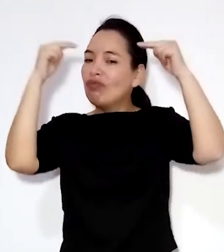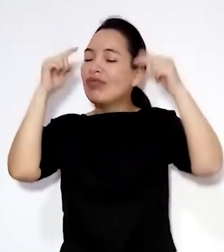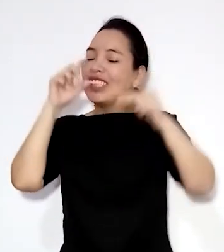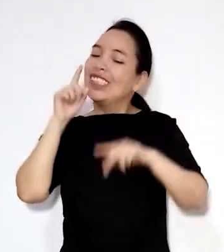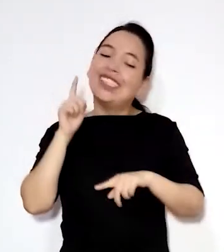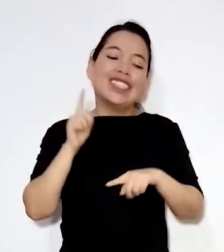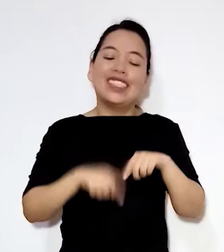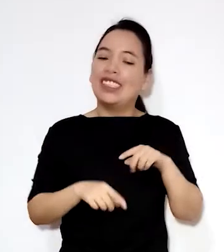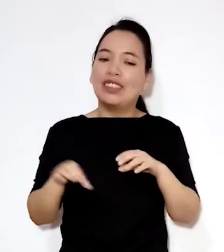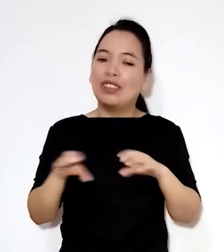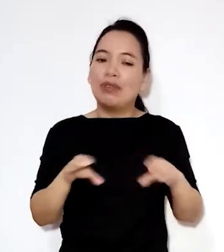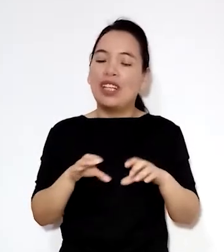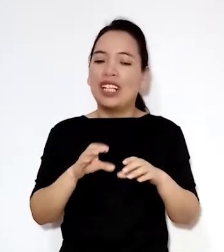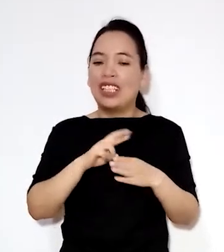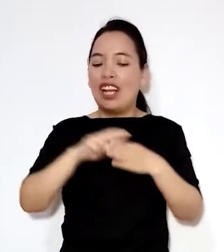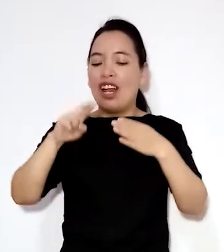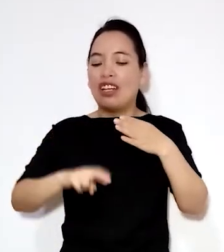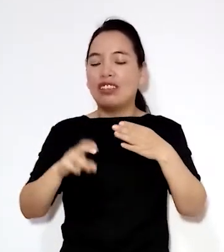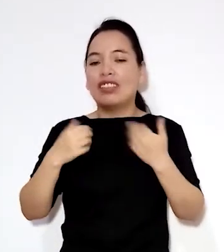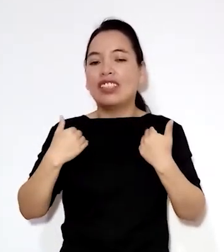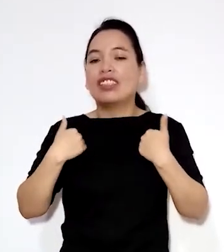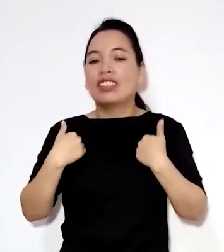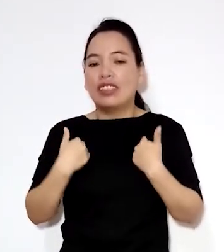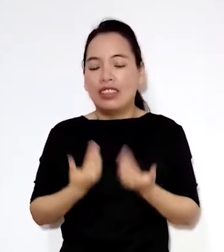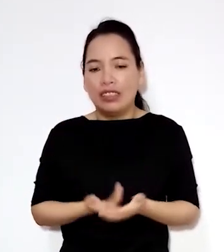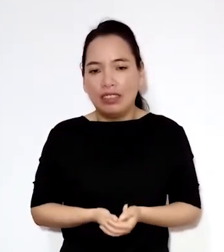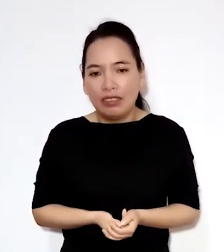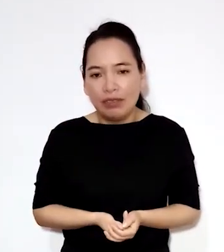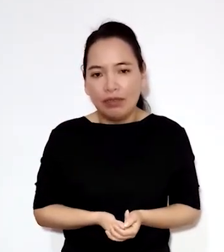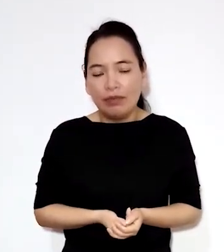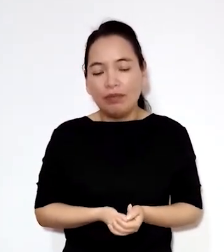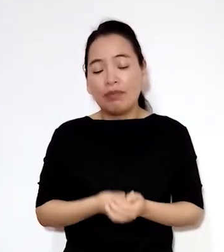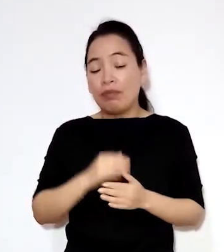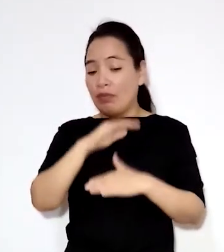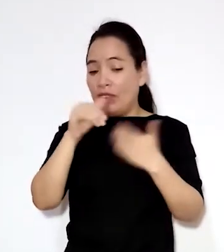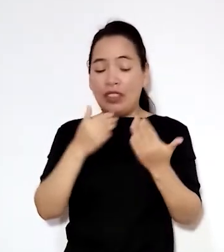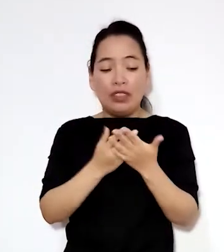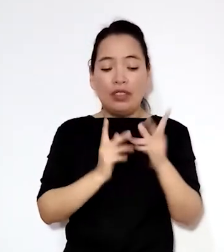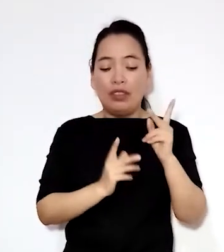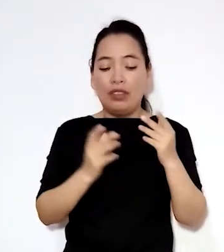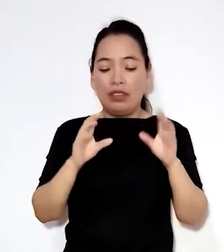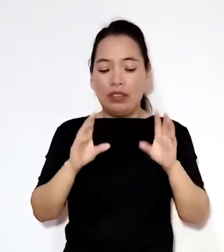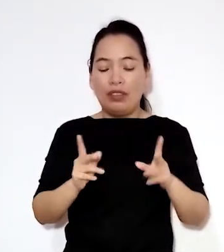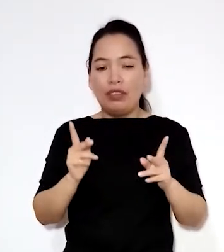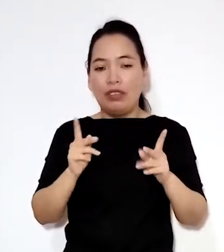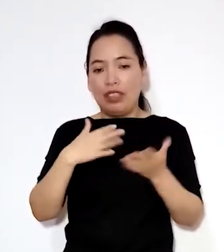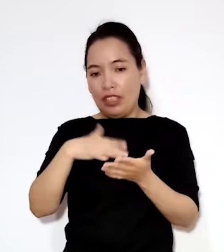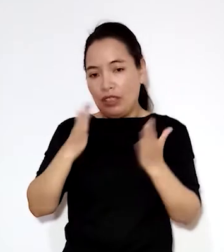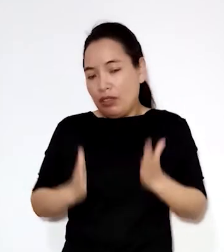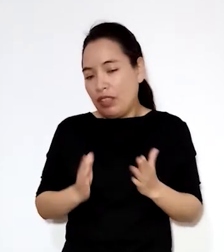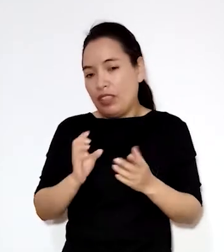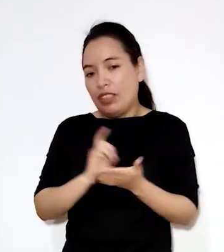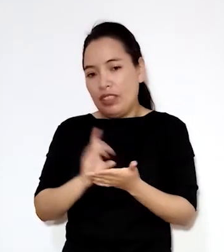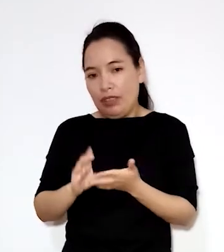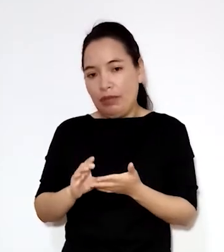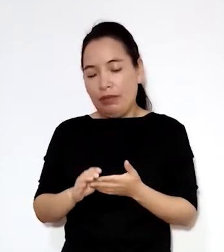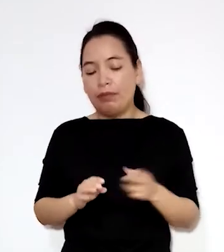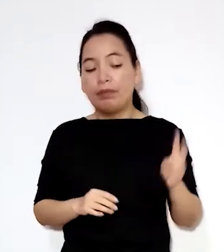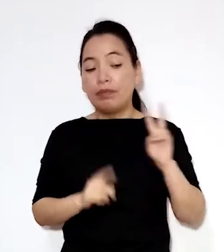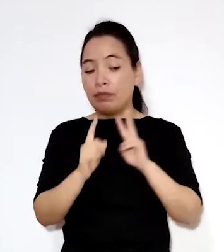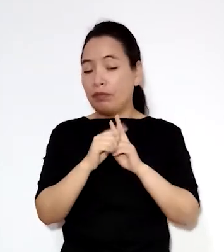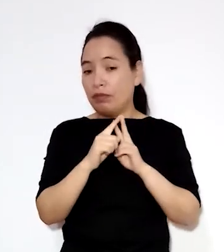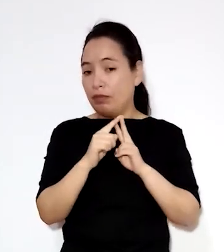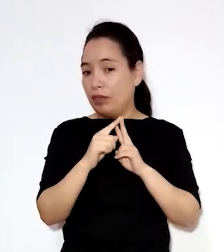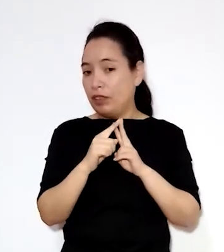avanzar. Y hasta que no estemos listos o listas para involucrarnos en una reflexión de ese nivel, va a ser difícil que